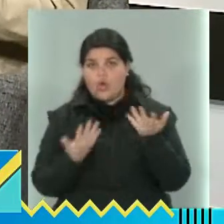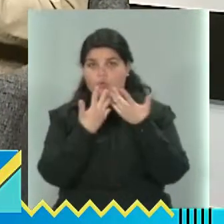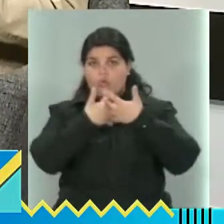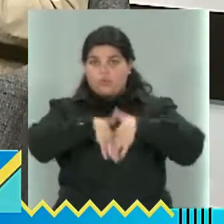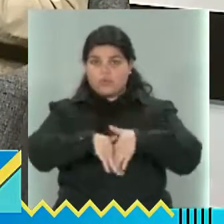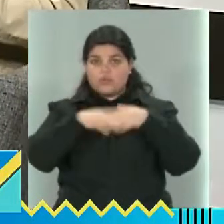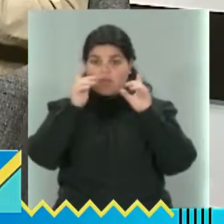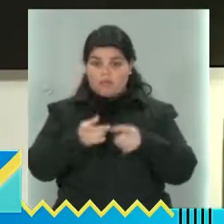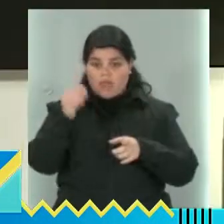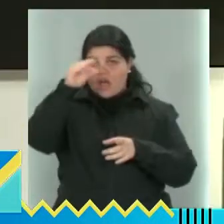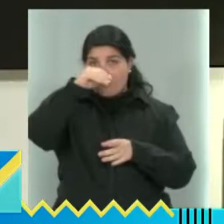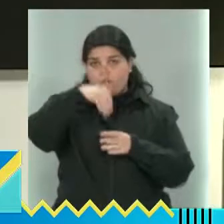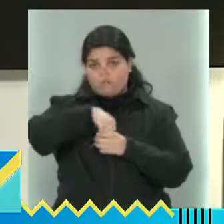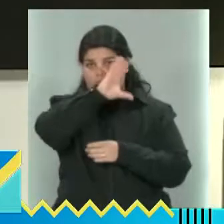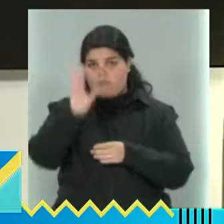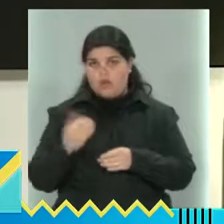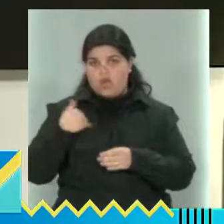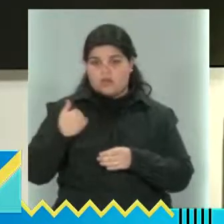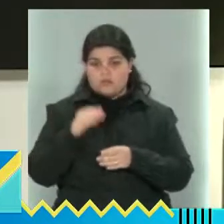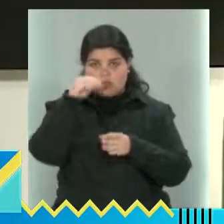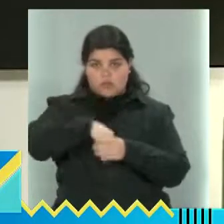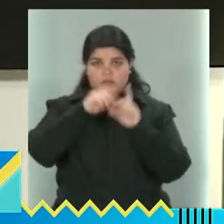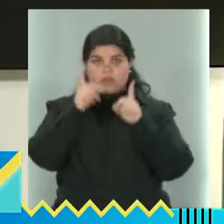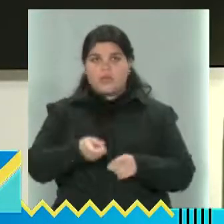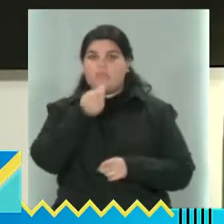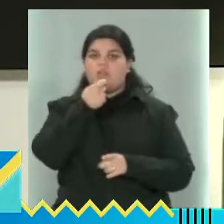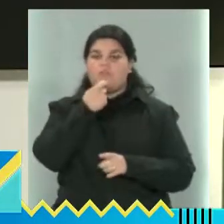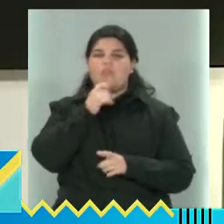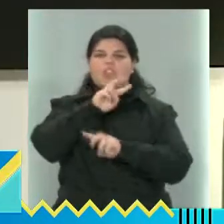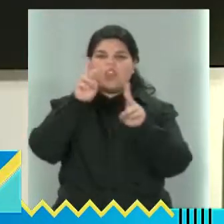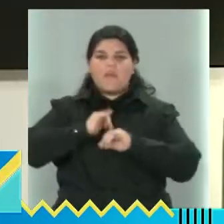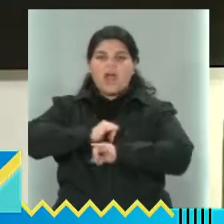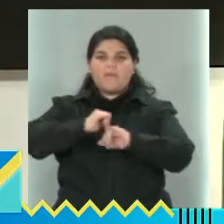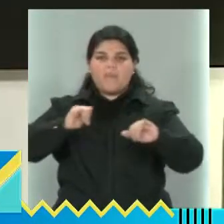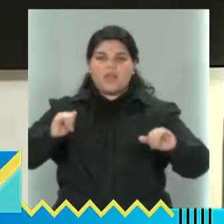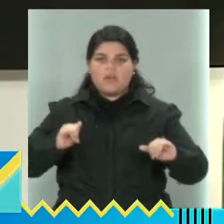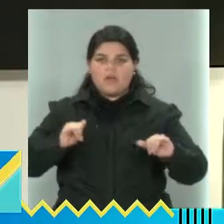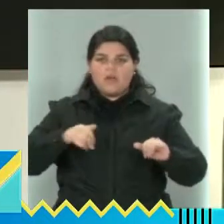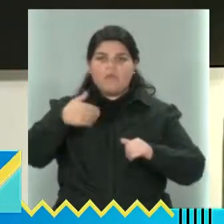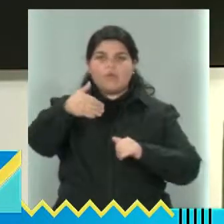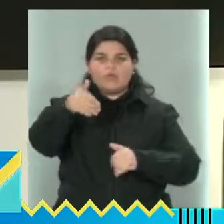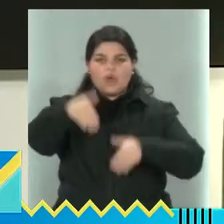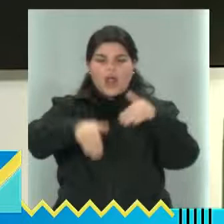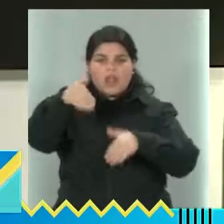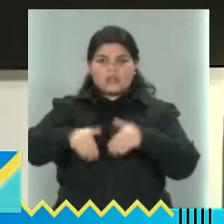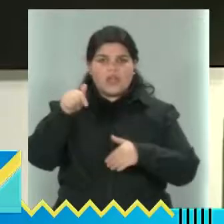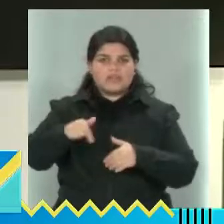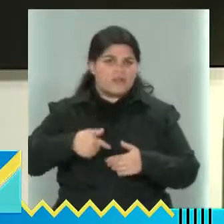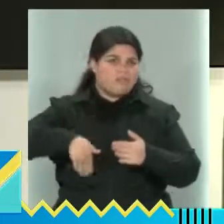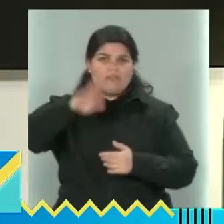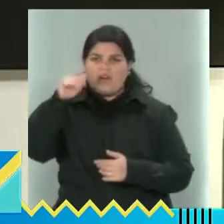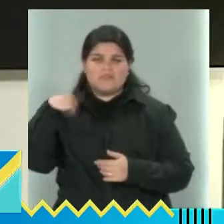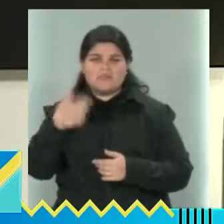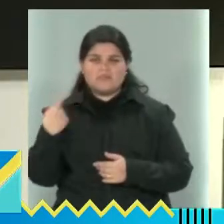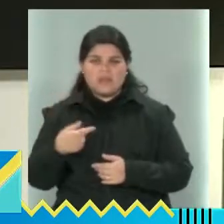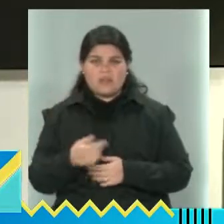dentro de nuestro país, ¿no? Esto que te decía, bueno, las campañas, por ejemplo, electorales siempre han sido uno de los puntos flacos en casi todas las gestiones